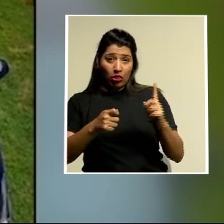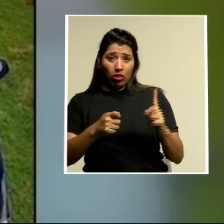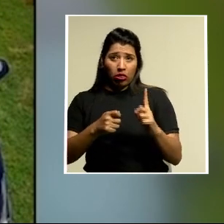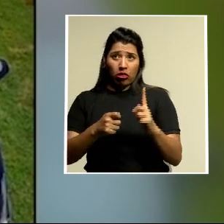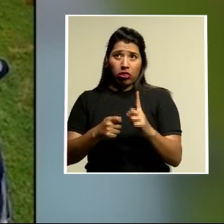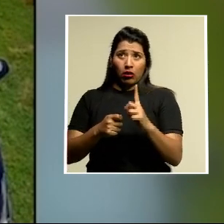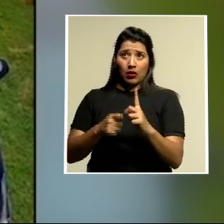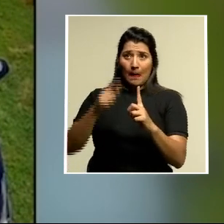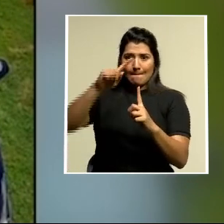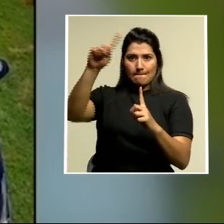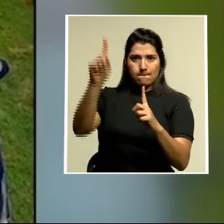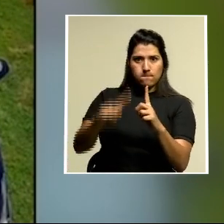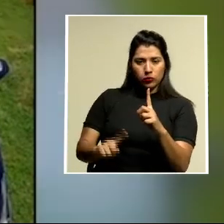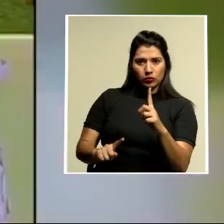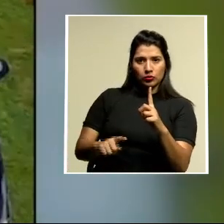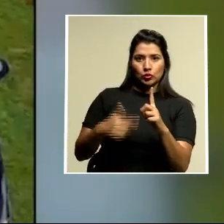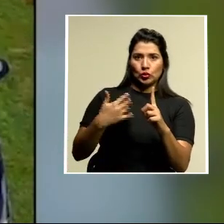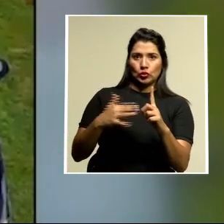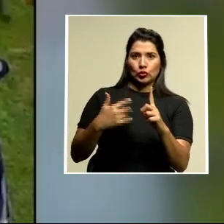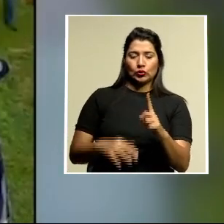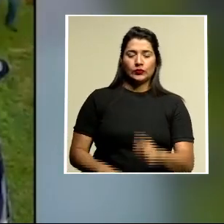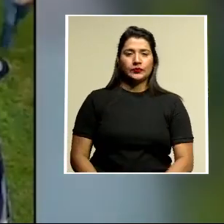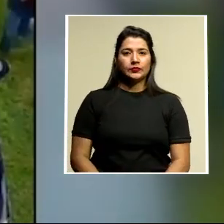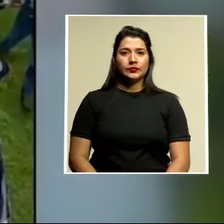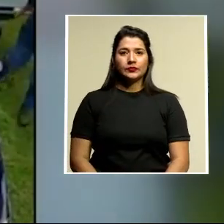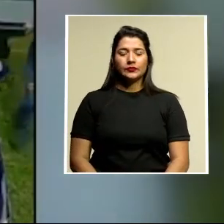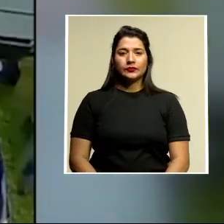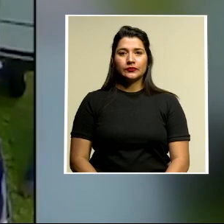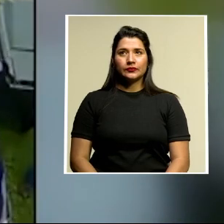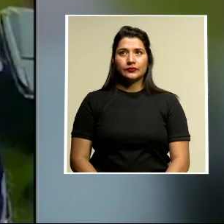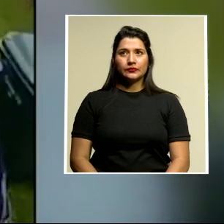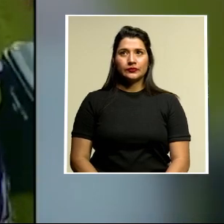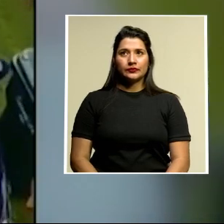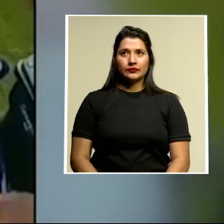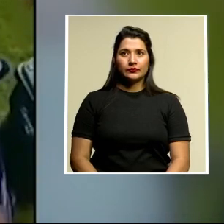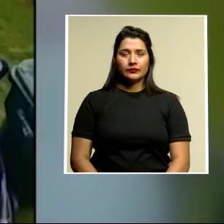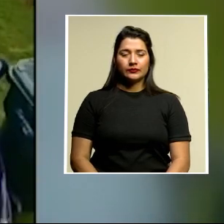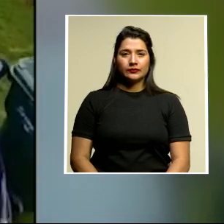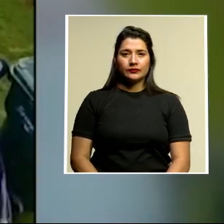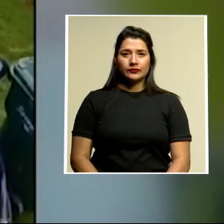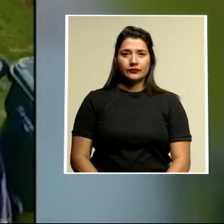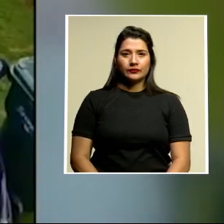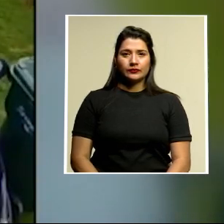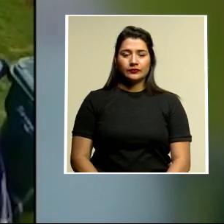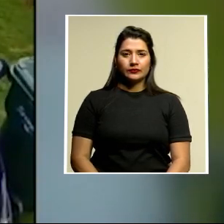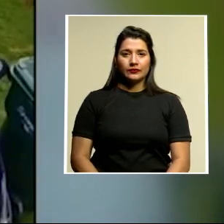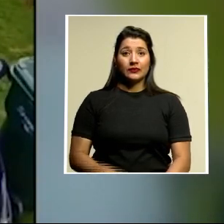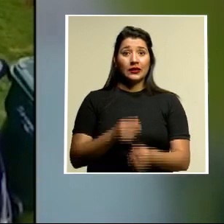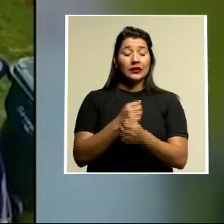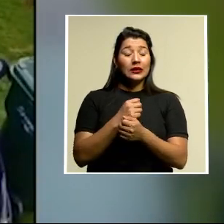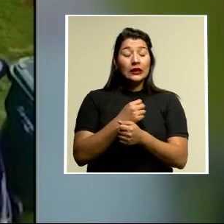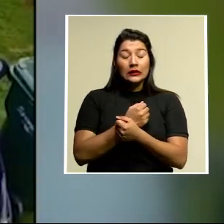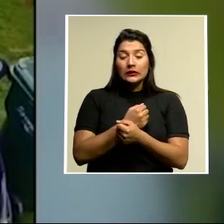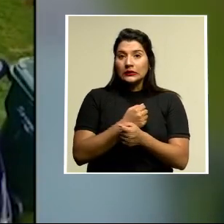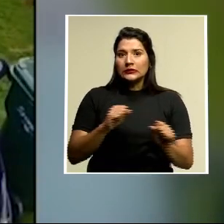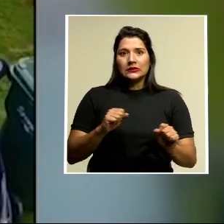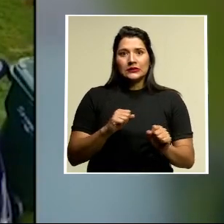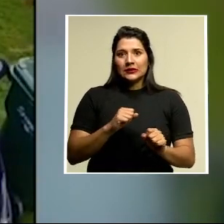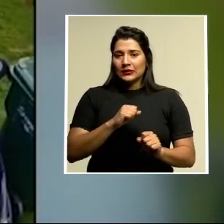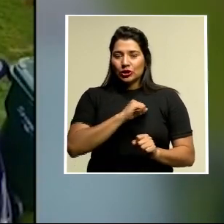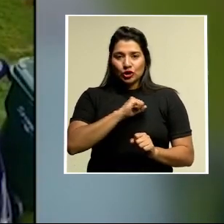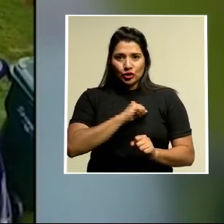como Plan Cóndor, fueron iniciadas hace 20 años a raíz de las denuncias presentadas en Italia por los familiares de italianos